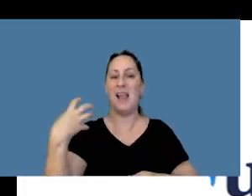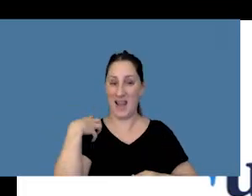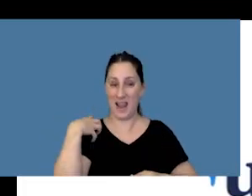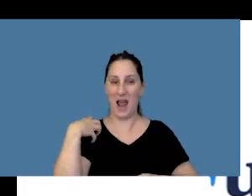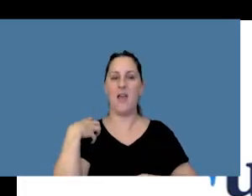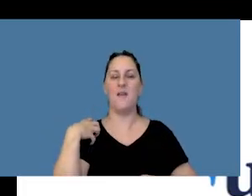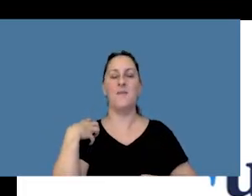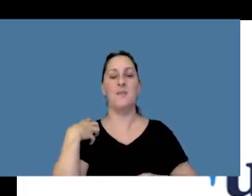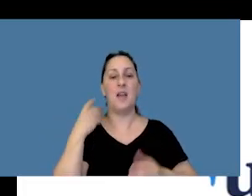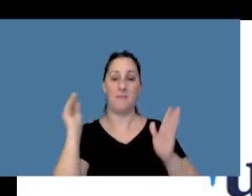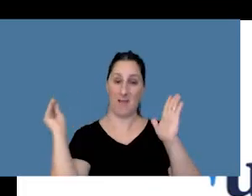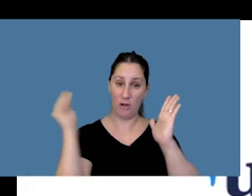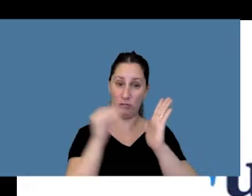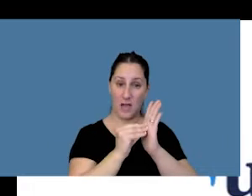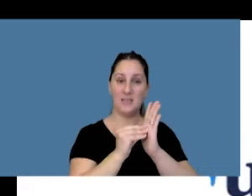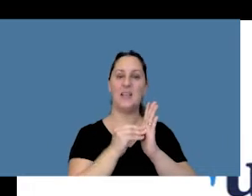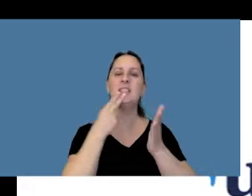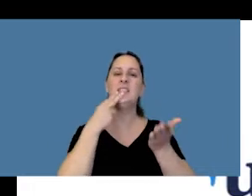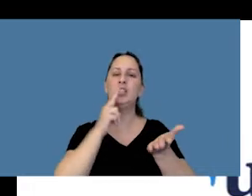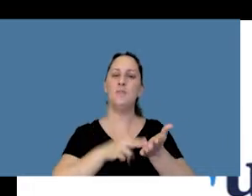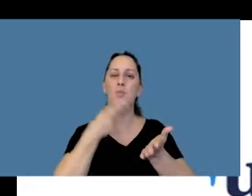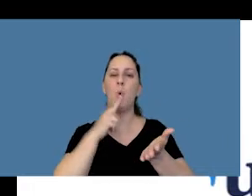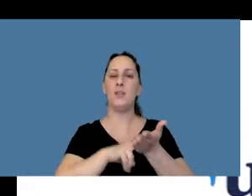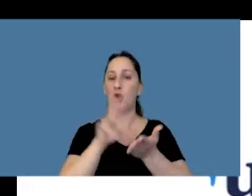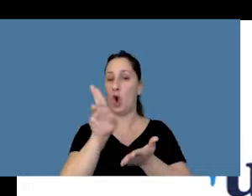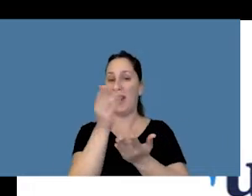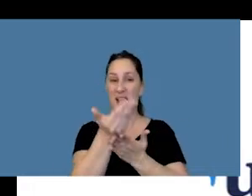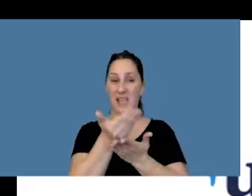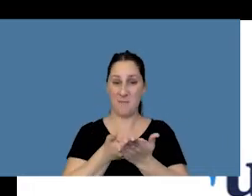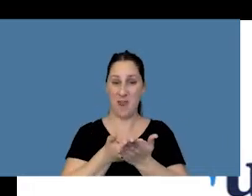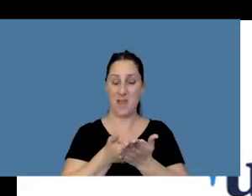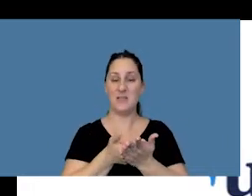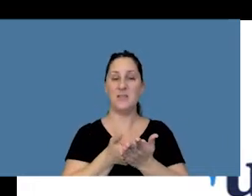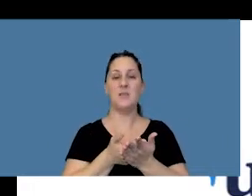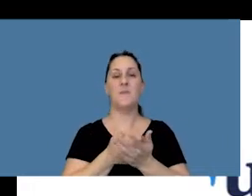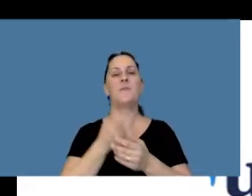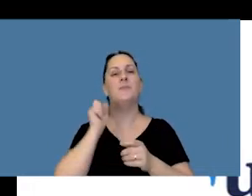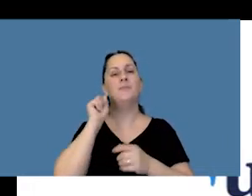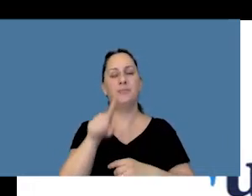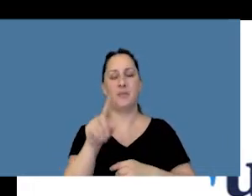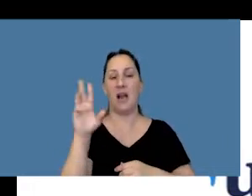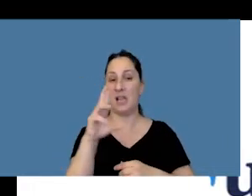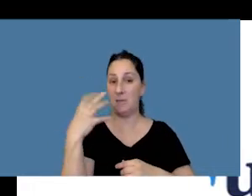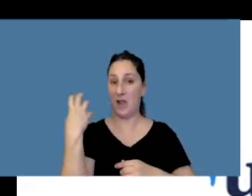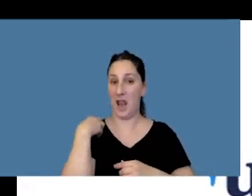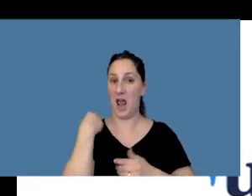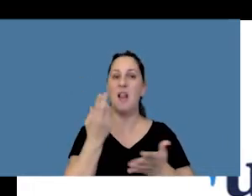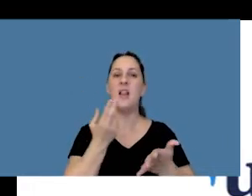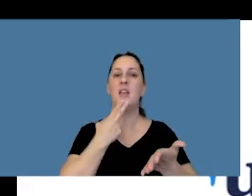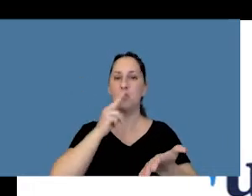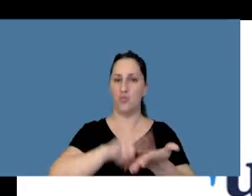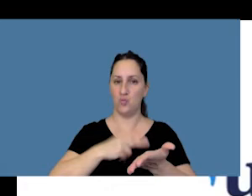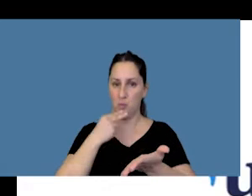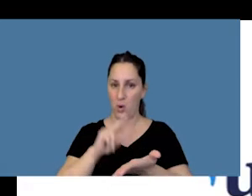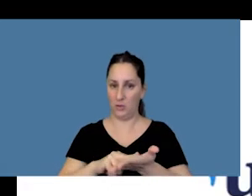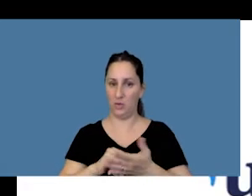o inscribirse en los impuestos y regímenes que constituyen el régimen general de tributación. Aquí